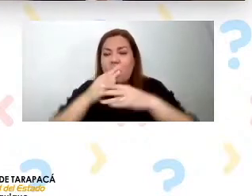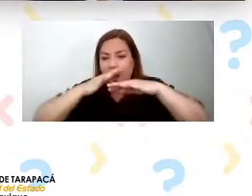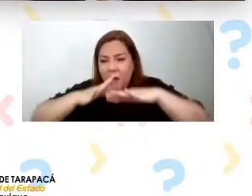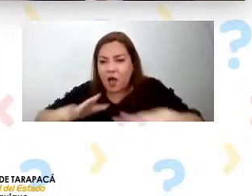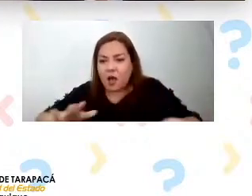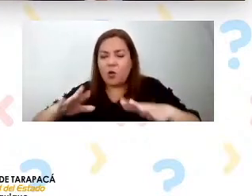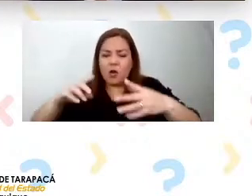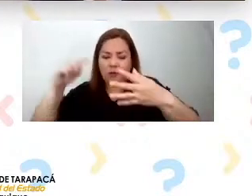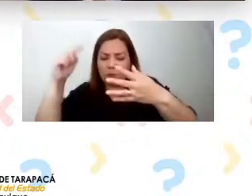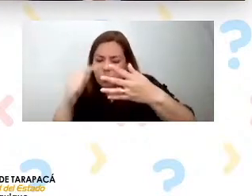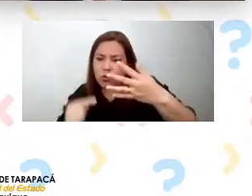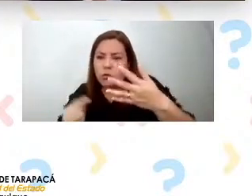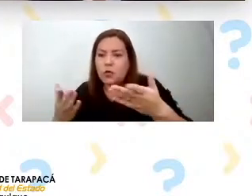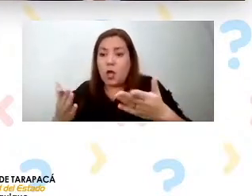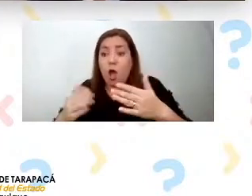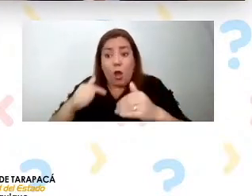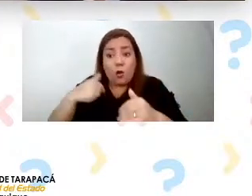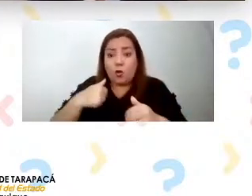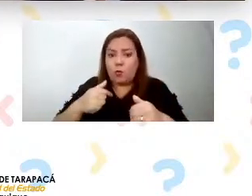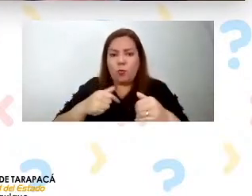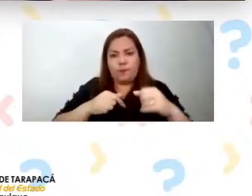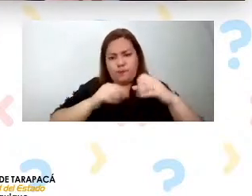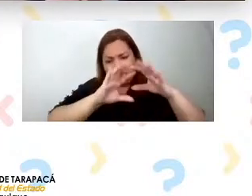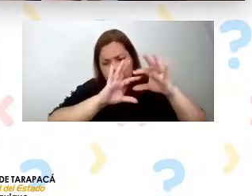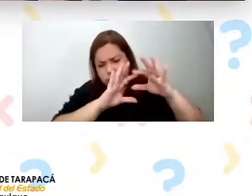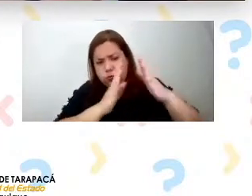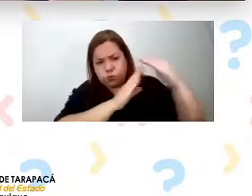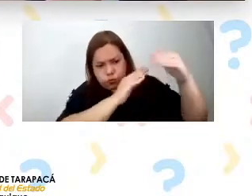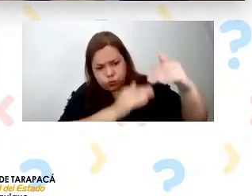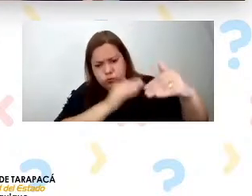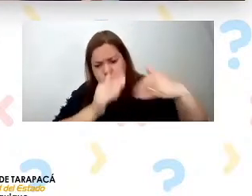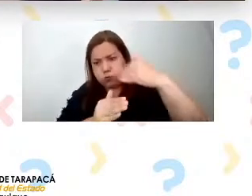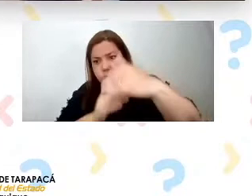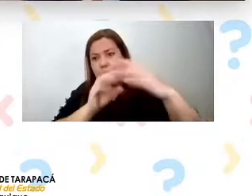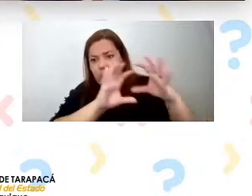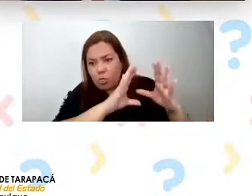sedimentos, cómo pasa las cadenas.